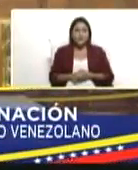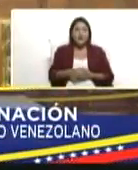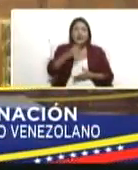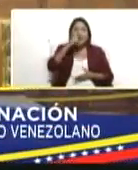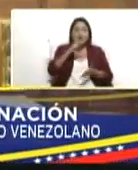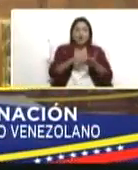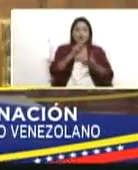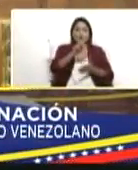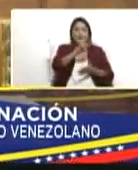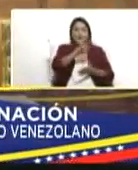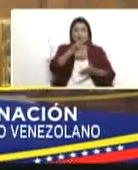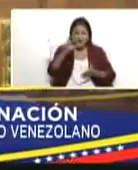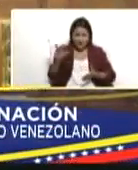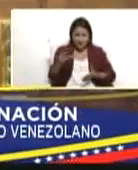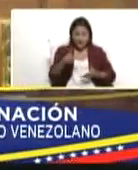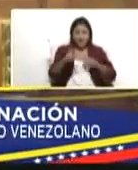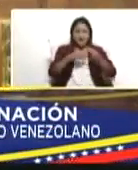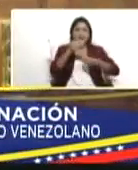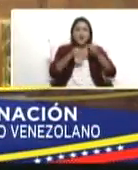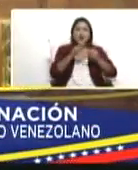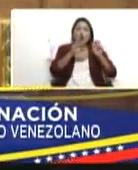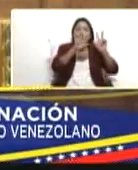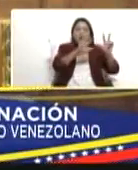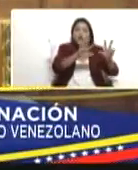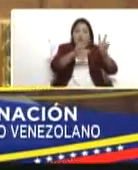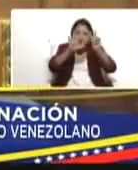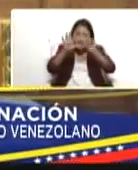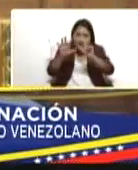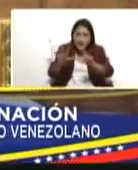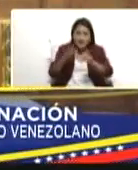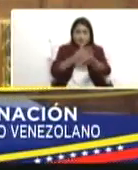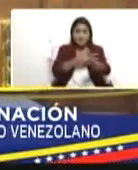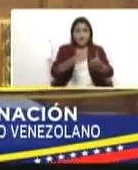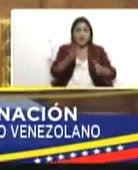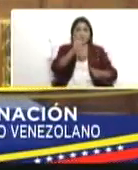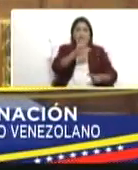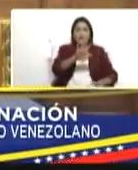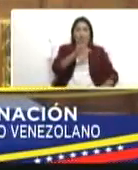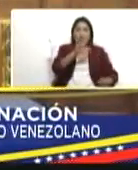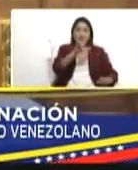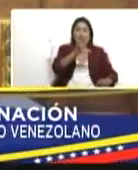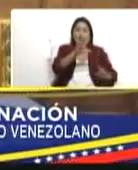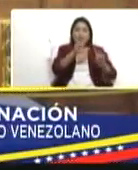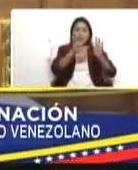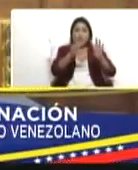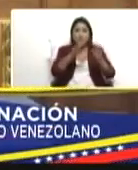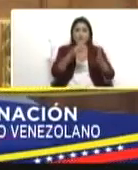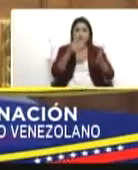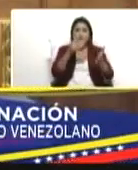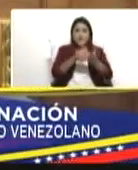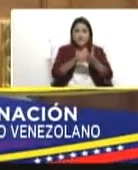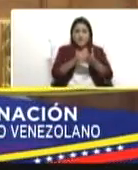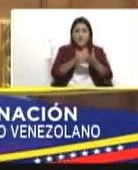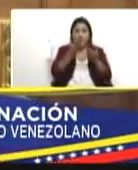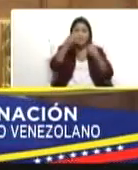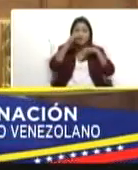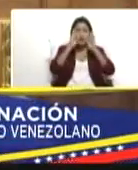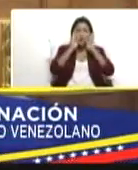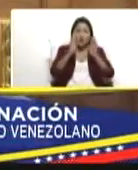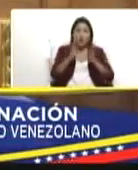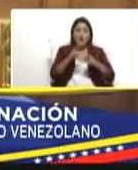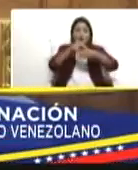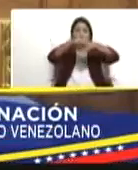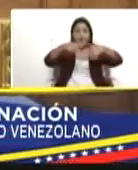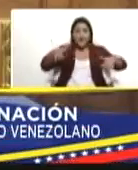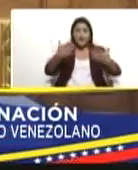2023 se llevaron a cabo un total de 86,53 n000 consultas en la red integral